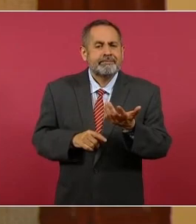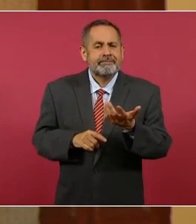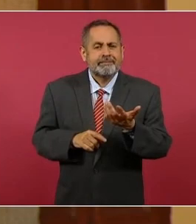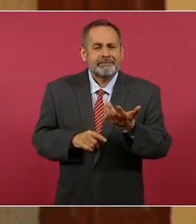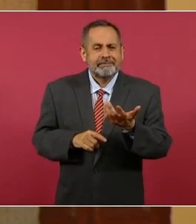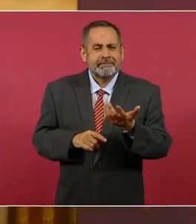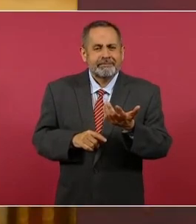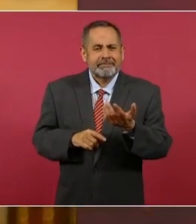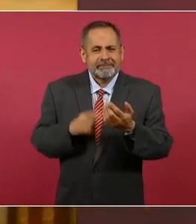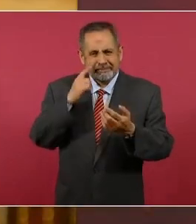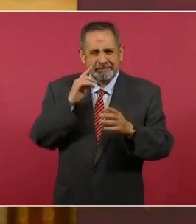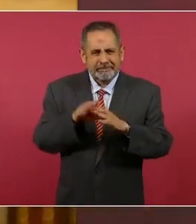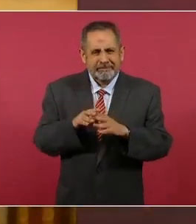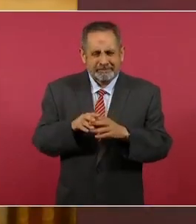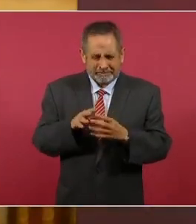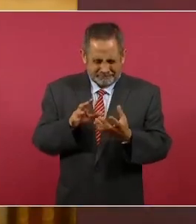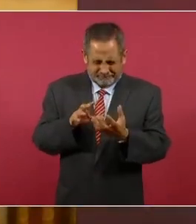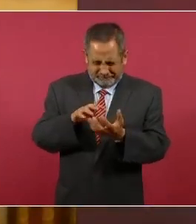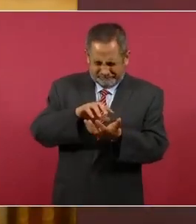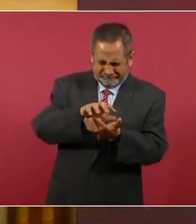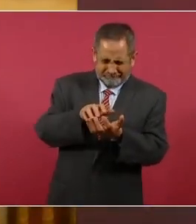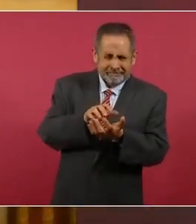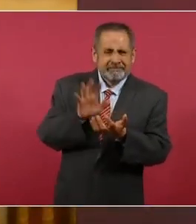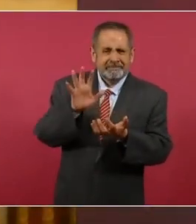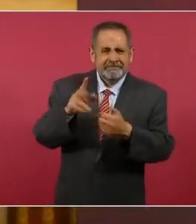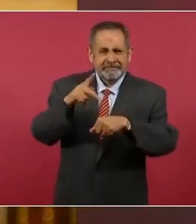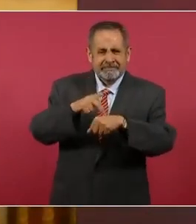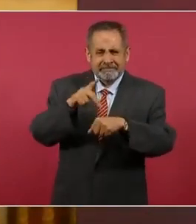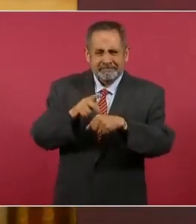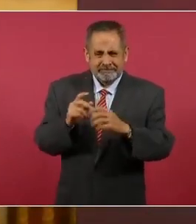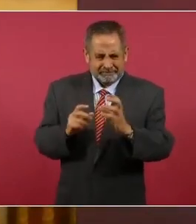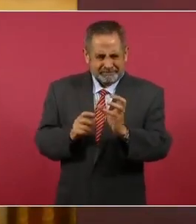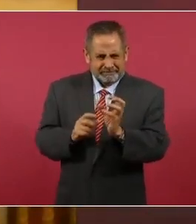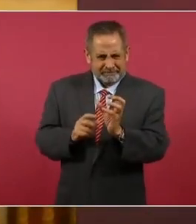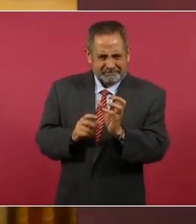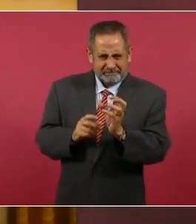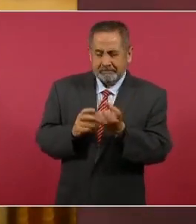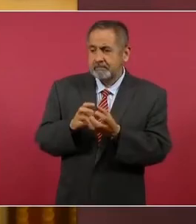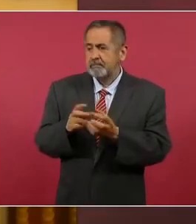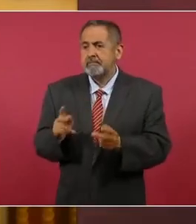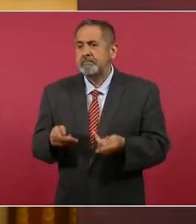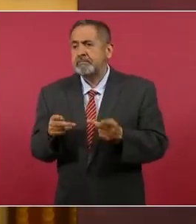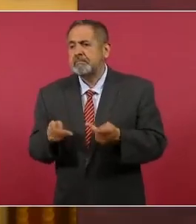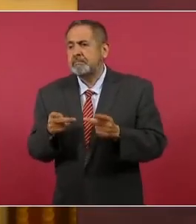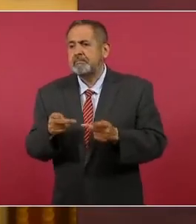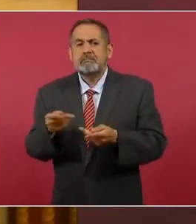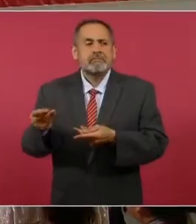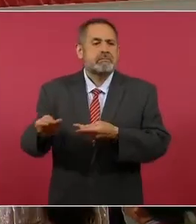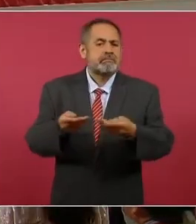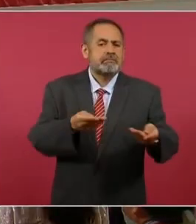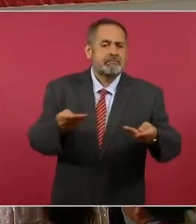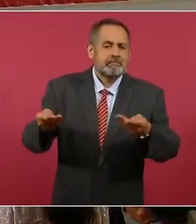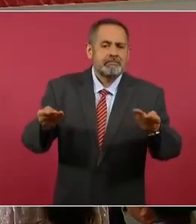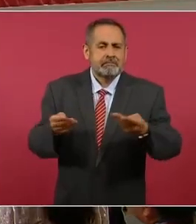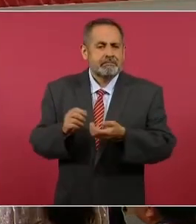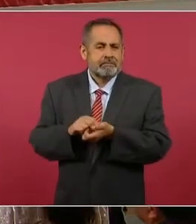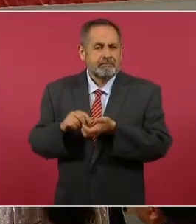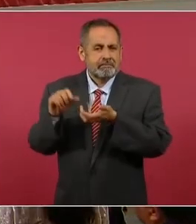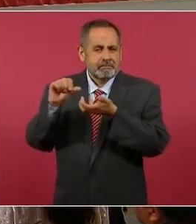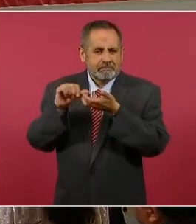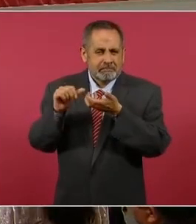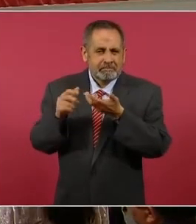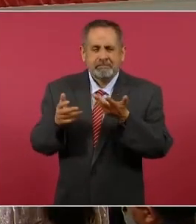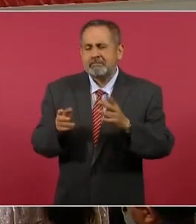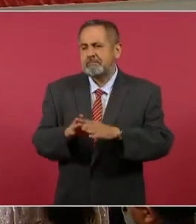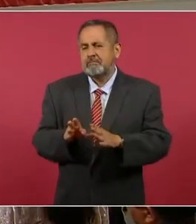imagen, con el aspecto de una piedra y que es la forma de distribución más convencional en, desde luego, los mercados